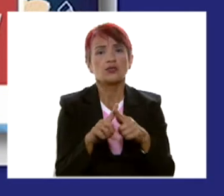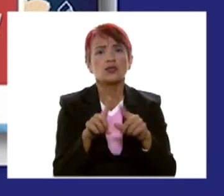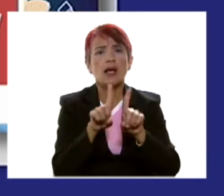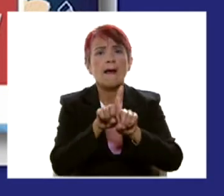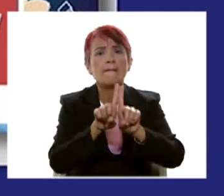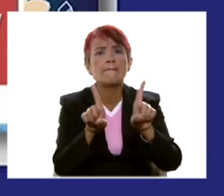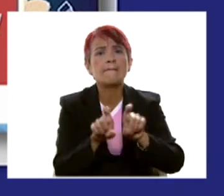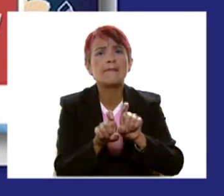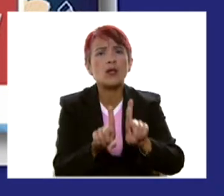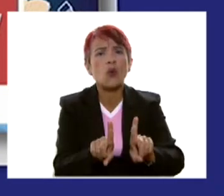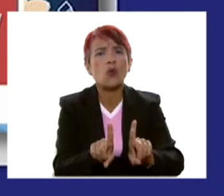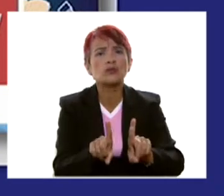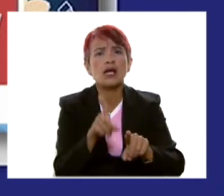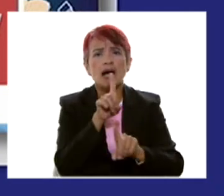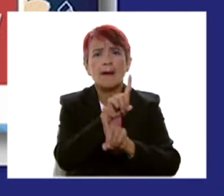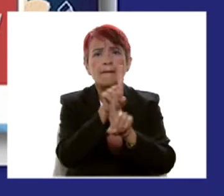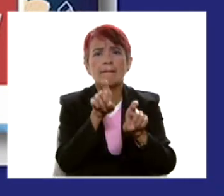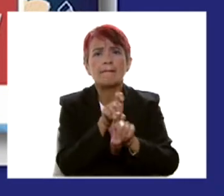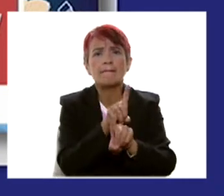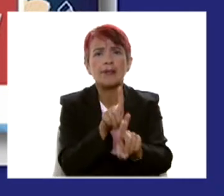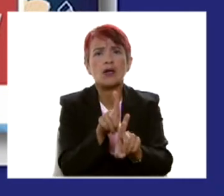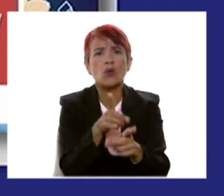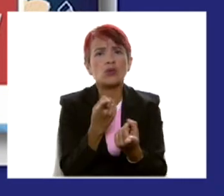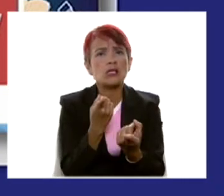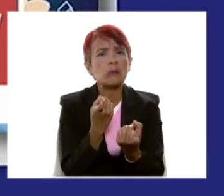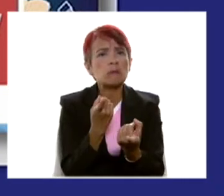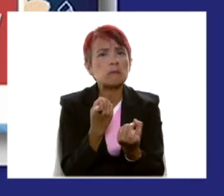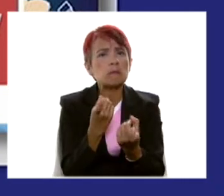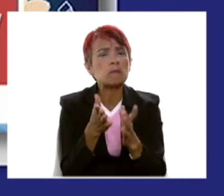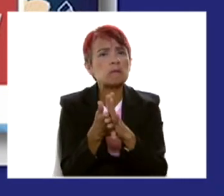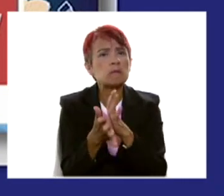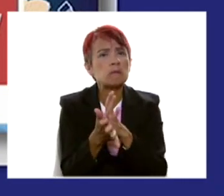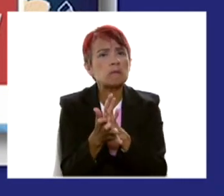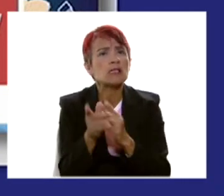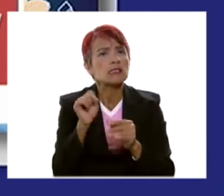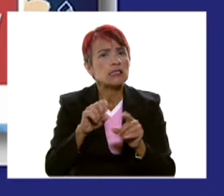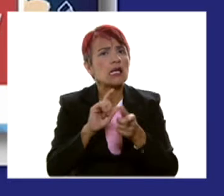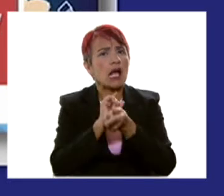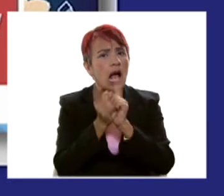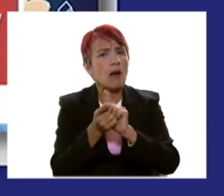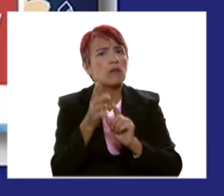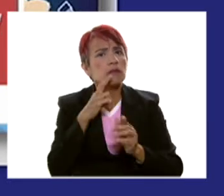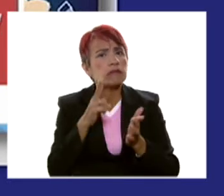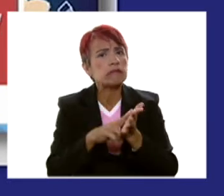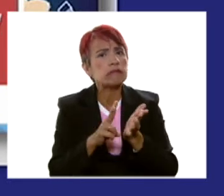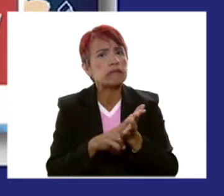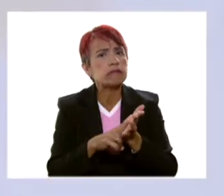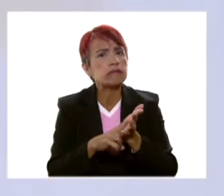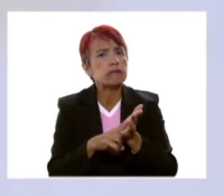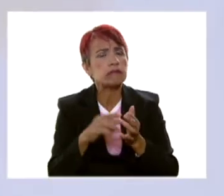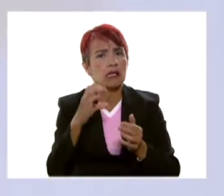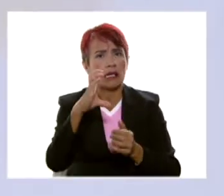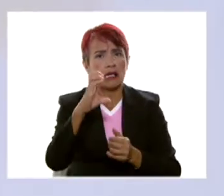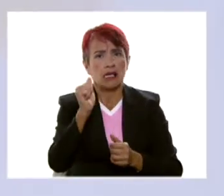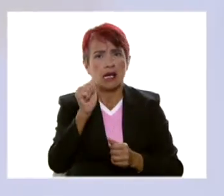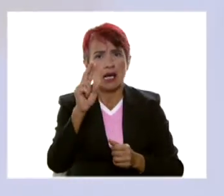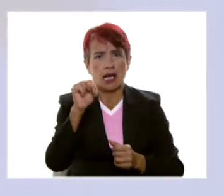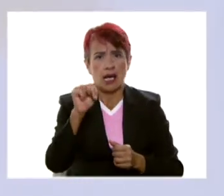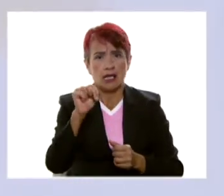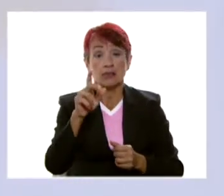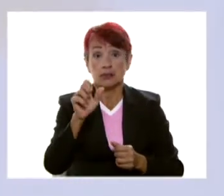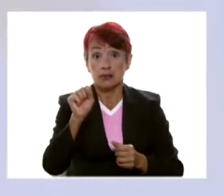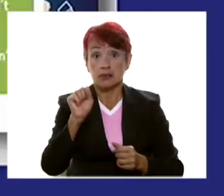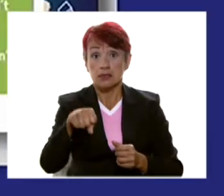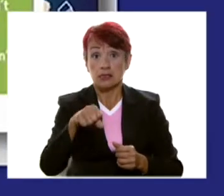preguntas, ¿verdad? Sí tenemos cierto cambio. Can va adelante porque estoy preguntando si